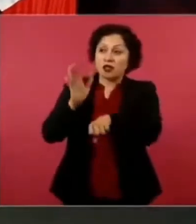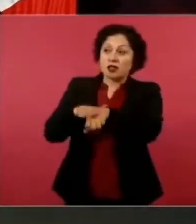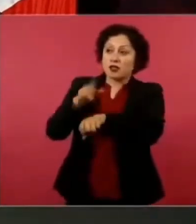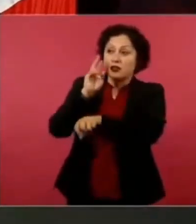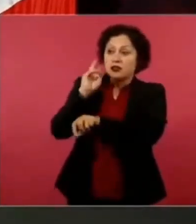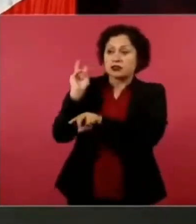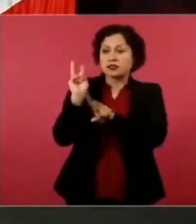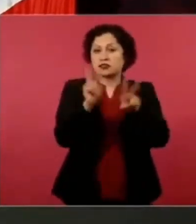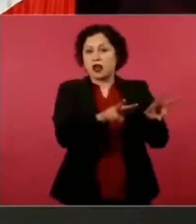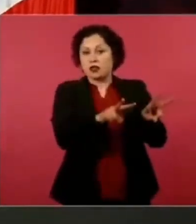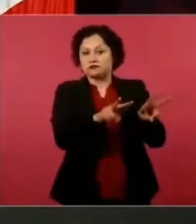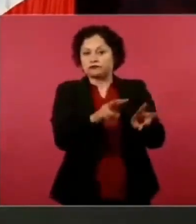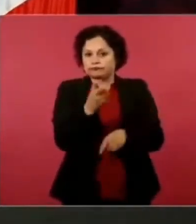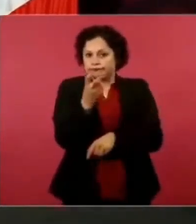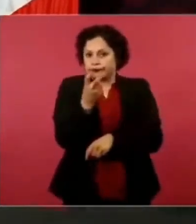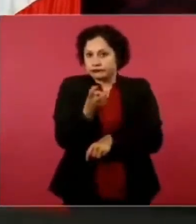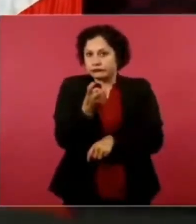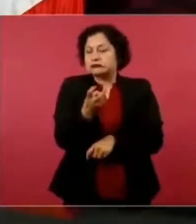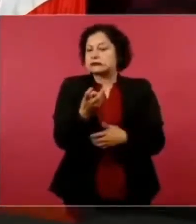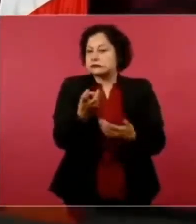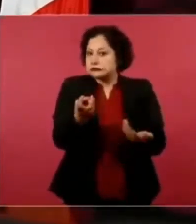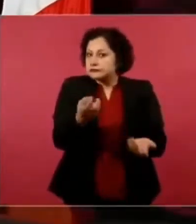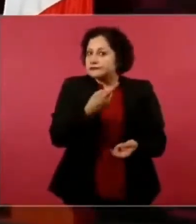grave problema